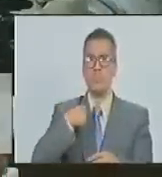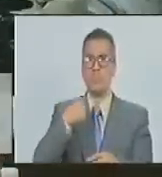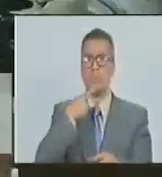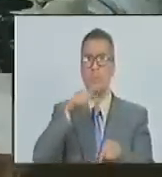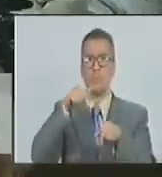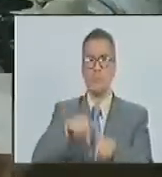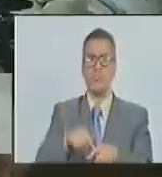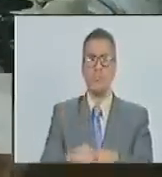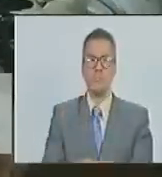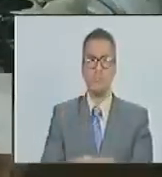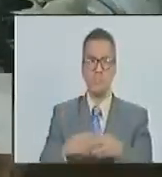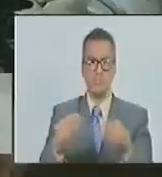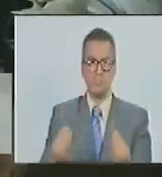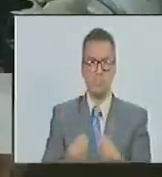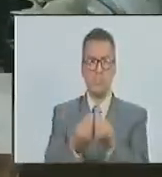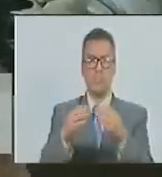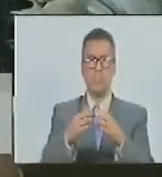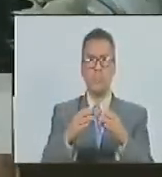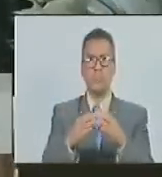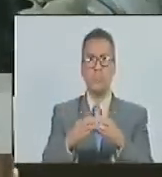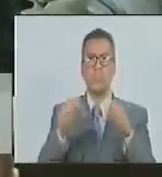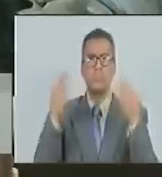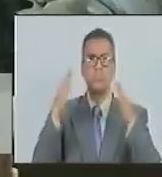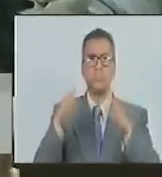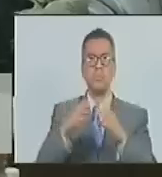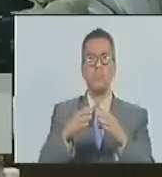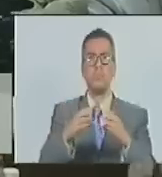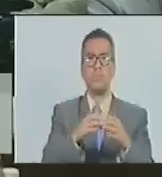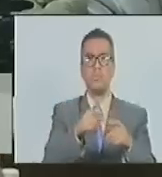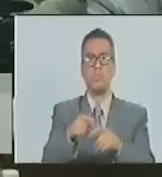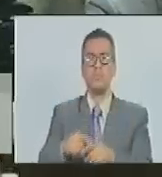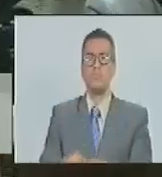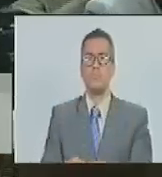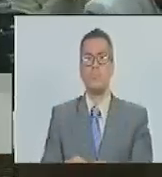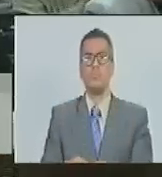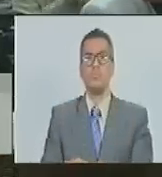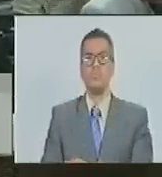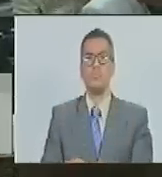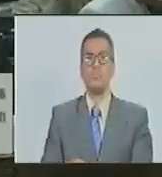aquí que me acompañe con un fuerte aplauso a esos rectores.